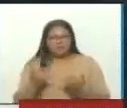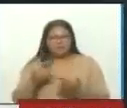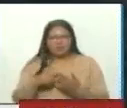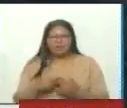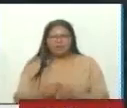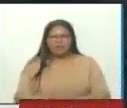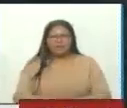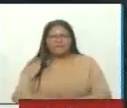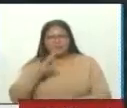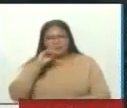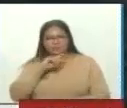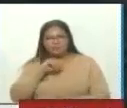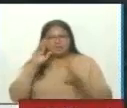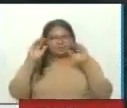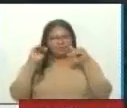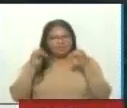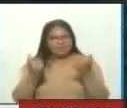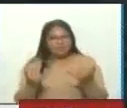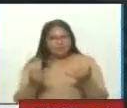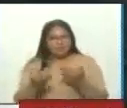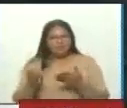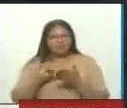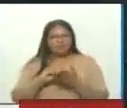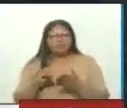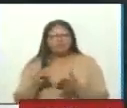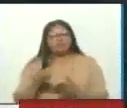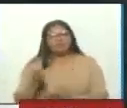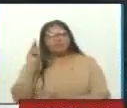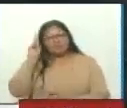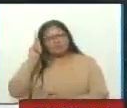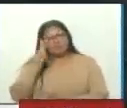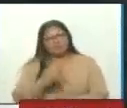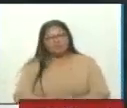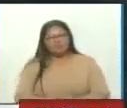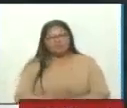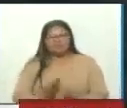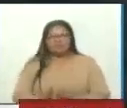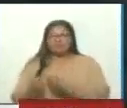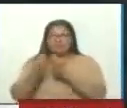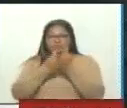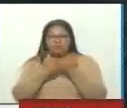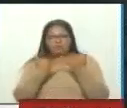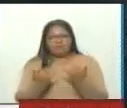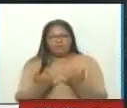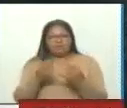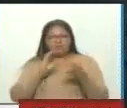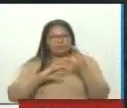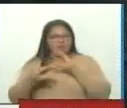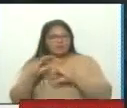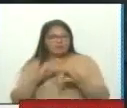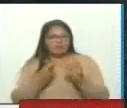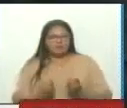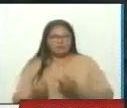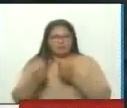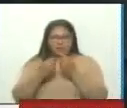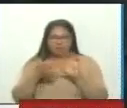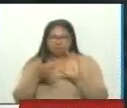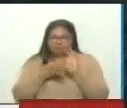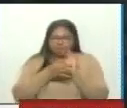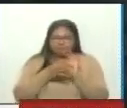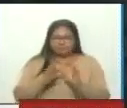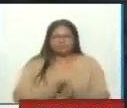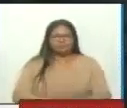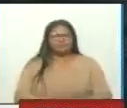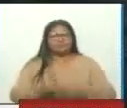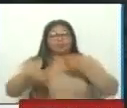porque despedimos a la profesora Elena Salcedo y viene un profesor para hablar de economía. Vamos a hablar ahora de comunicación, economía. Vamos a pasar en